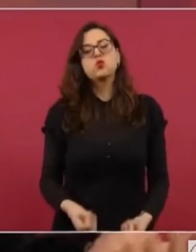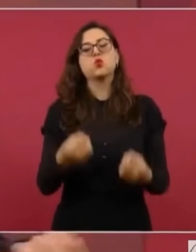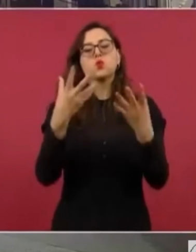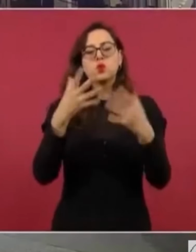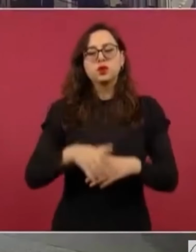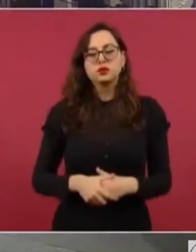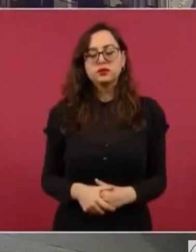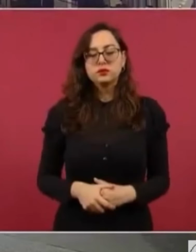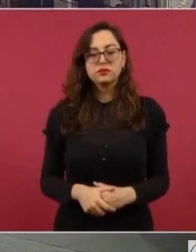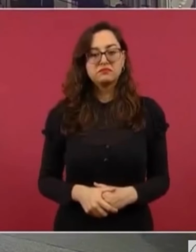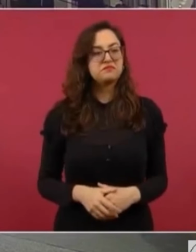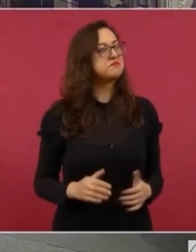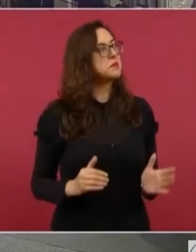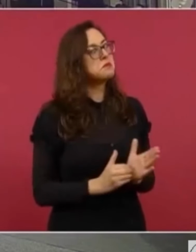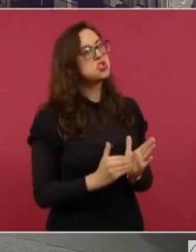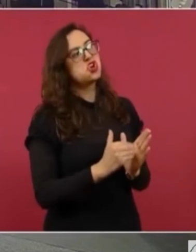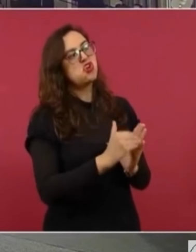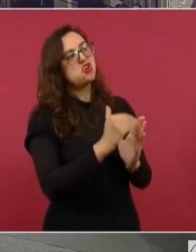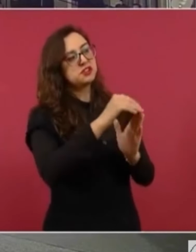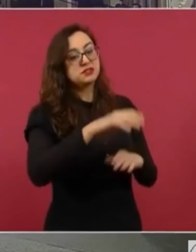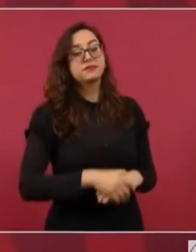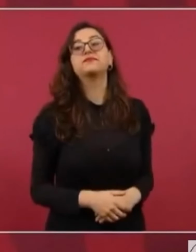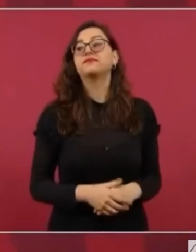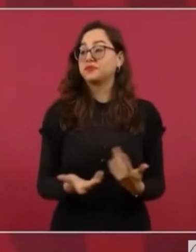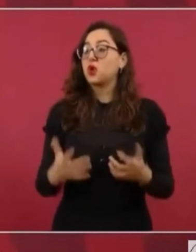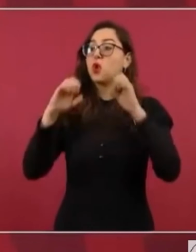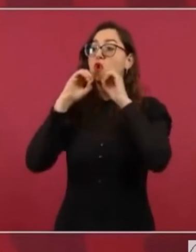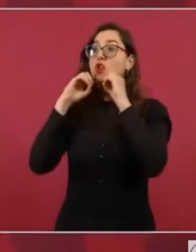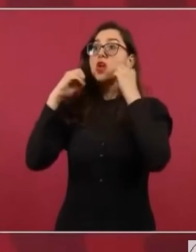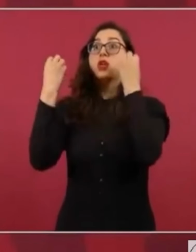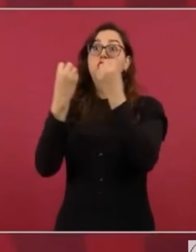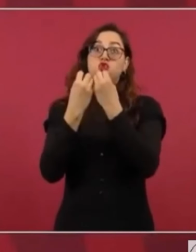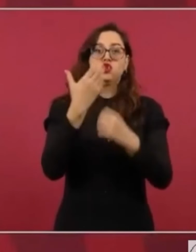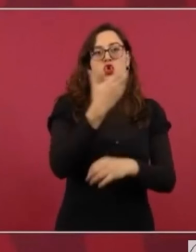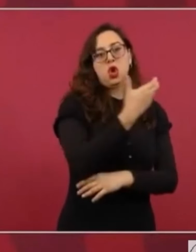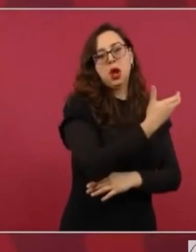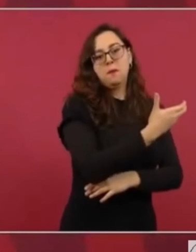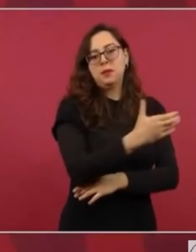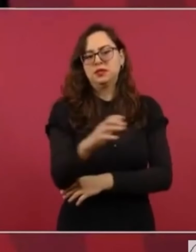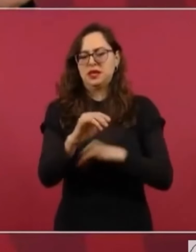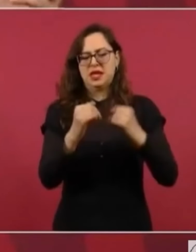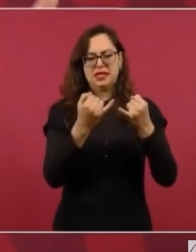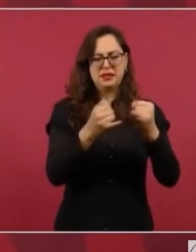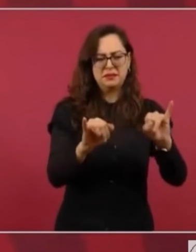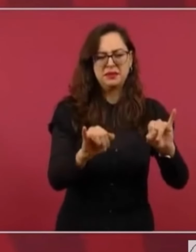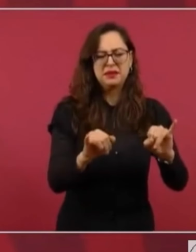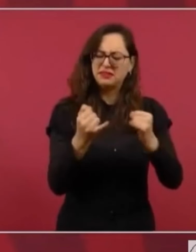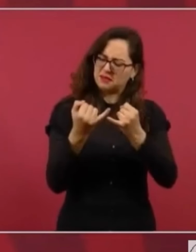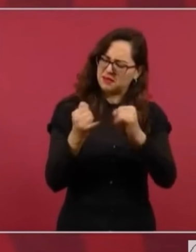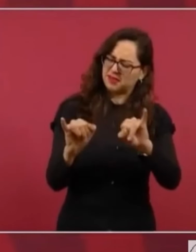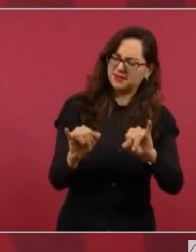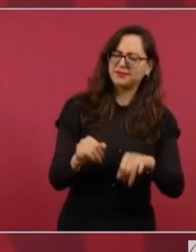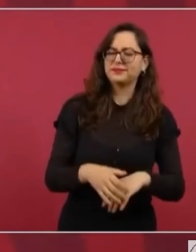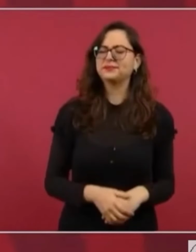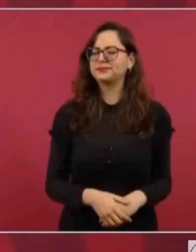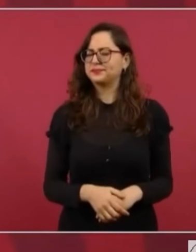neoliberal. Miles de millones. Las organizaciones campesinas independientes, independientes entre comillas,